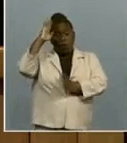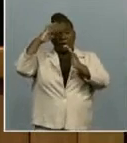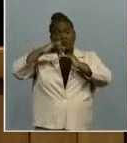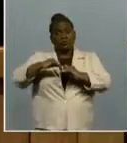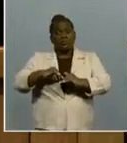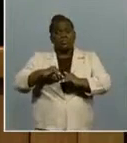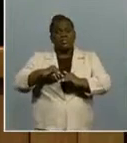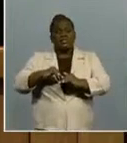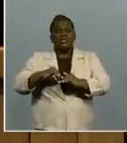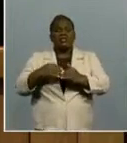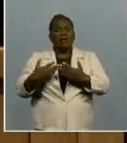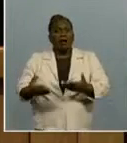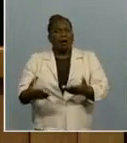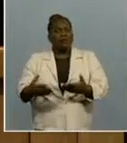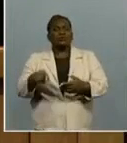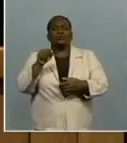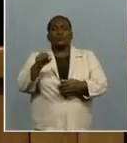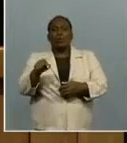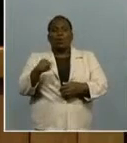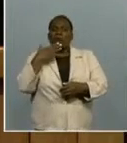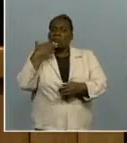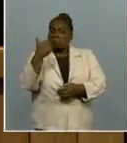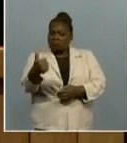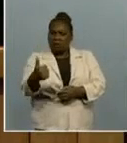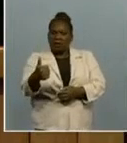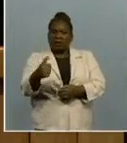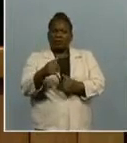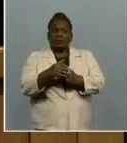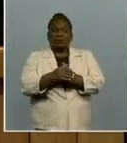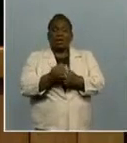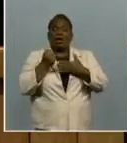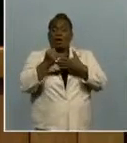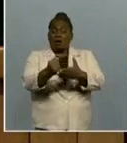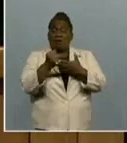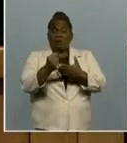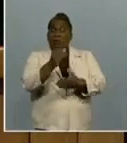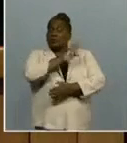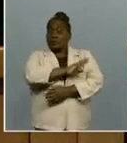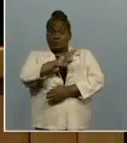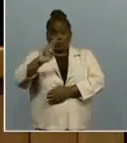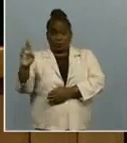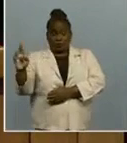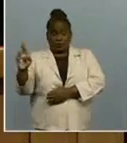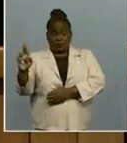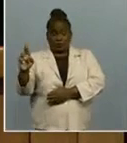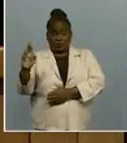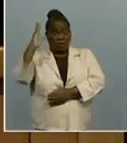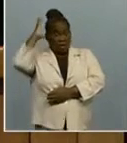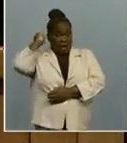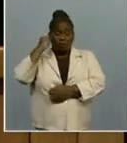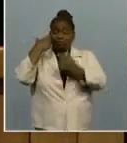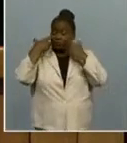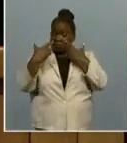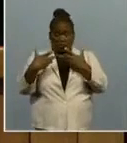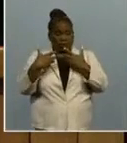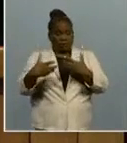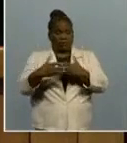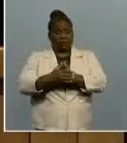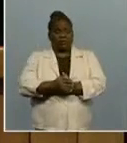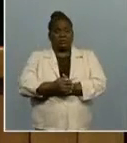acierto con inquietud con devoción sus aportes a la revolución son trascendentes